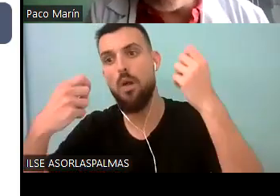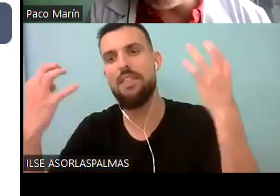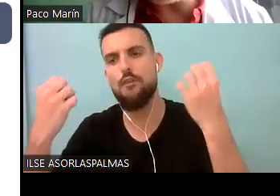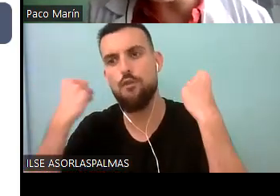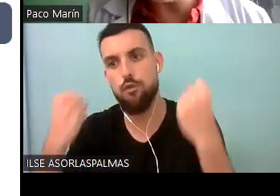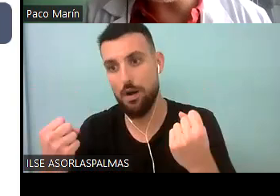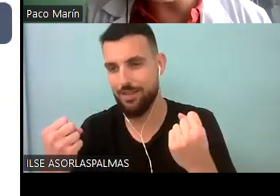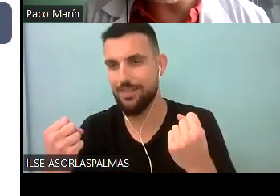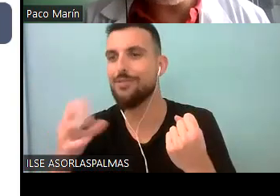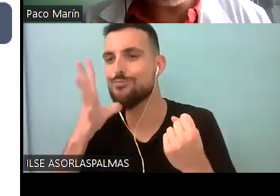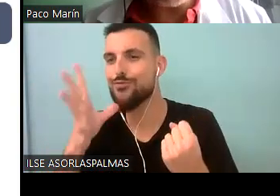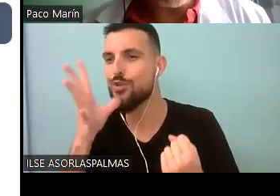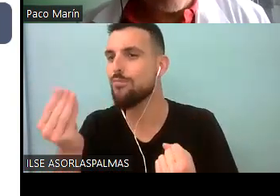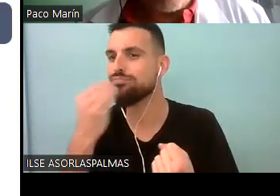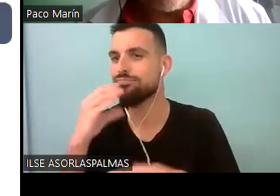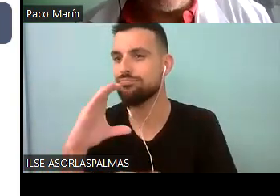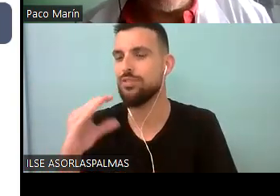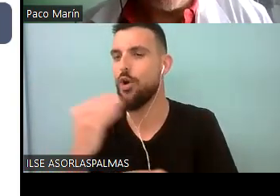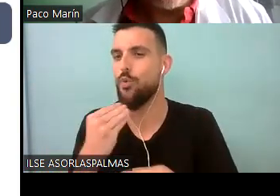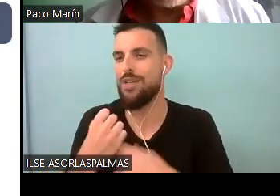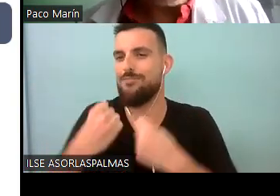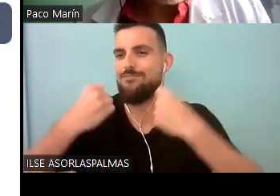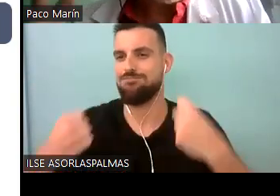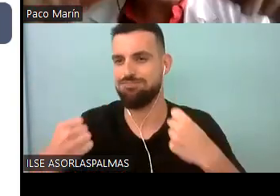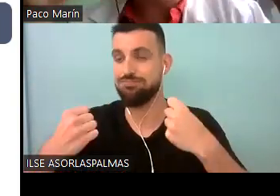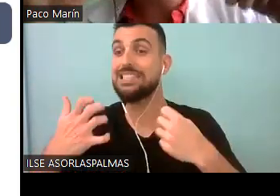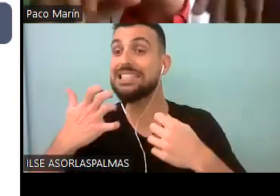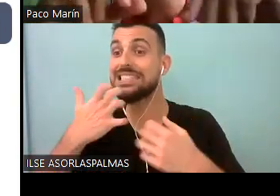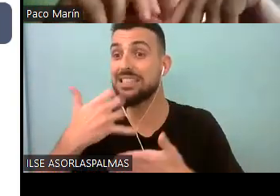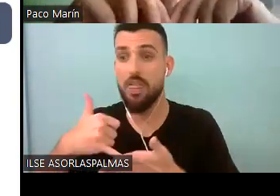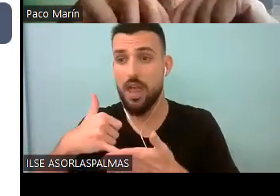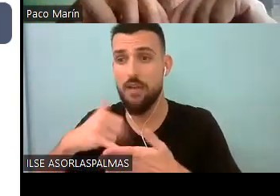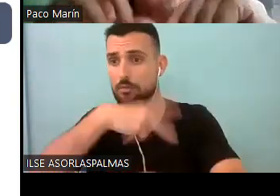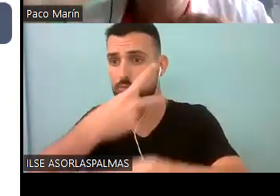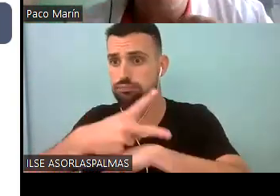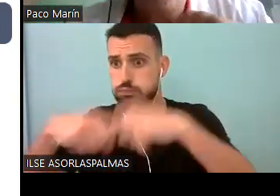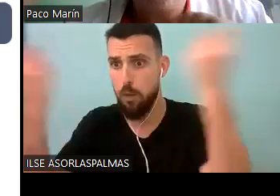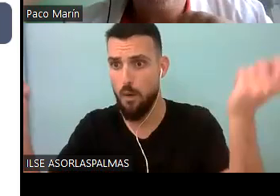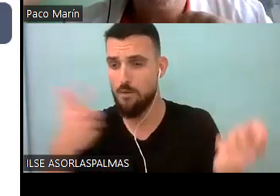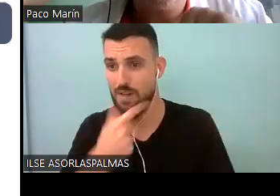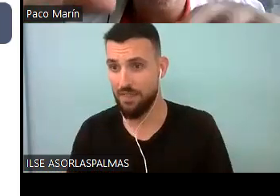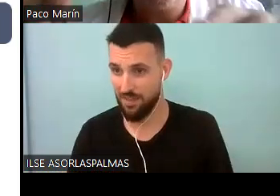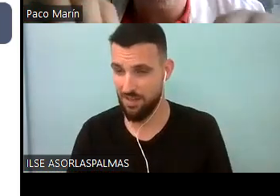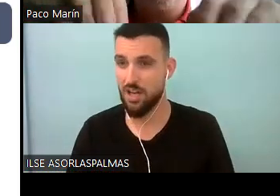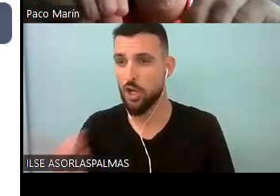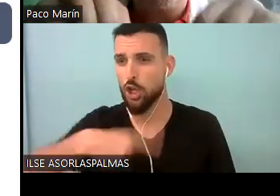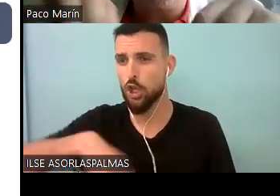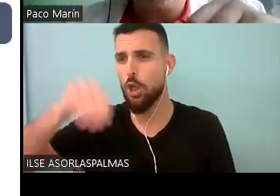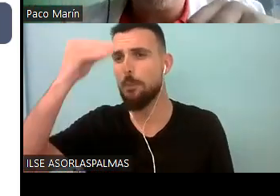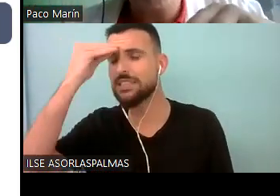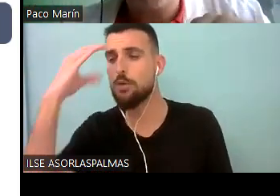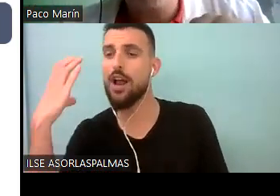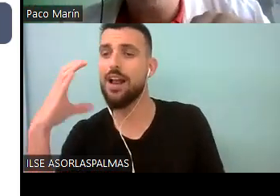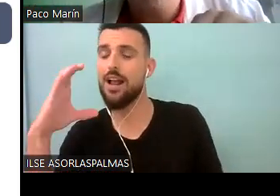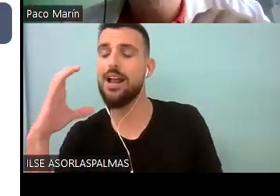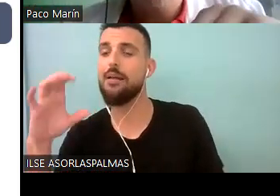simplemente por el hecho de haber aumentado un poquito más la densidad mineral ósea. Pensad que la idea de osteoporosis, en realidad la idea que tenemos todos en mente es susceptibilidad.